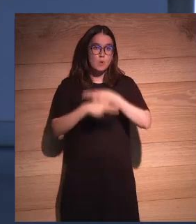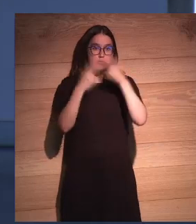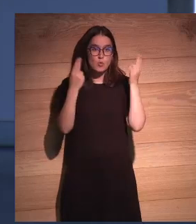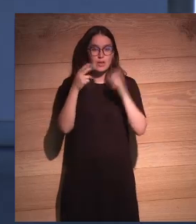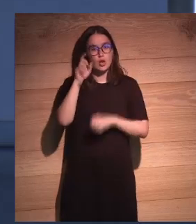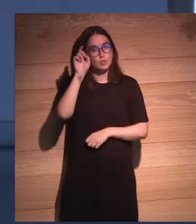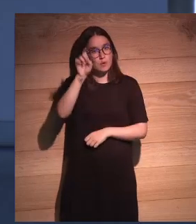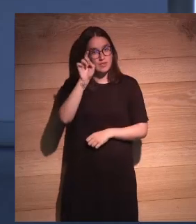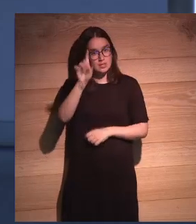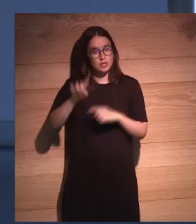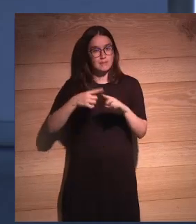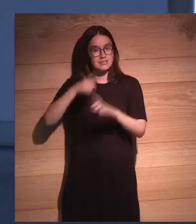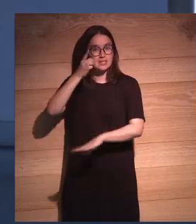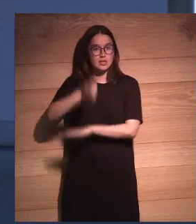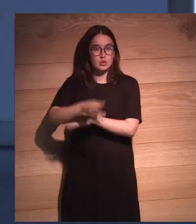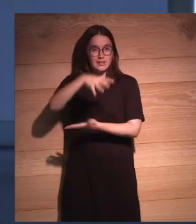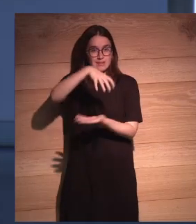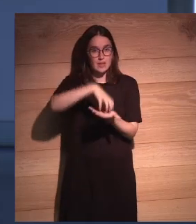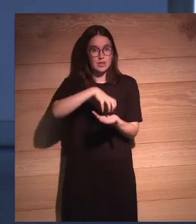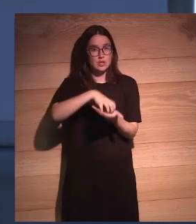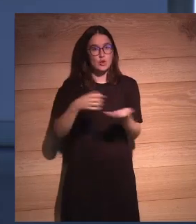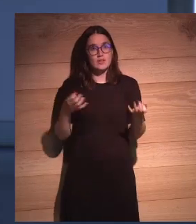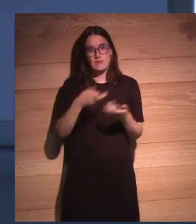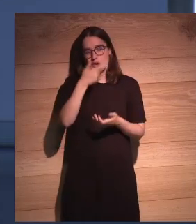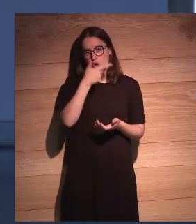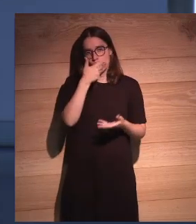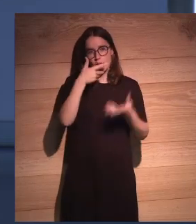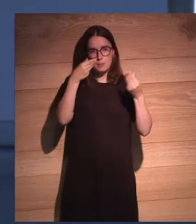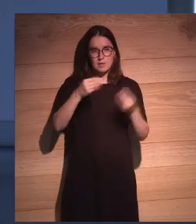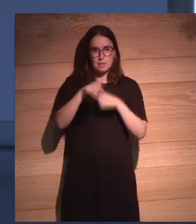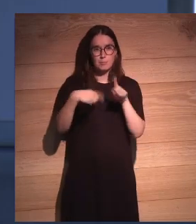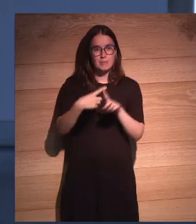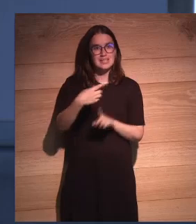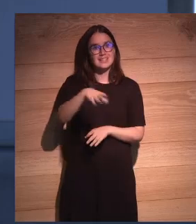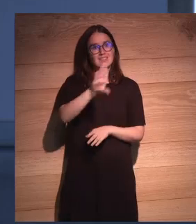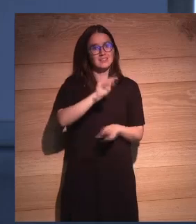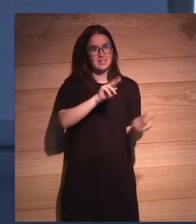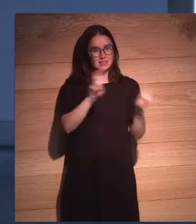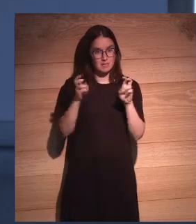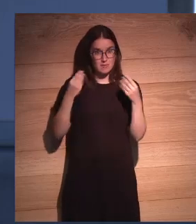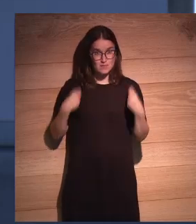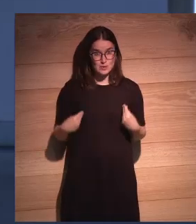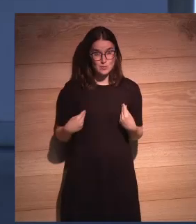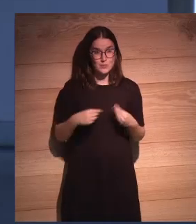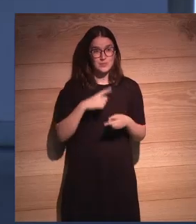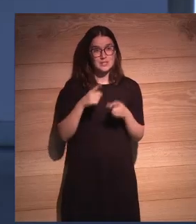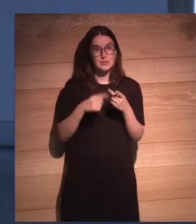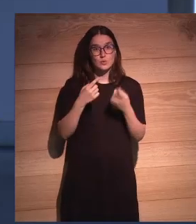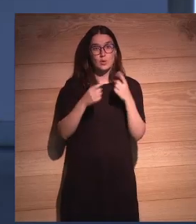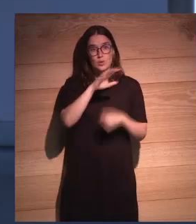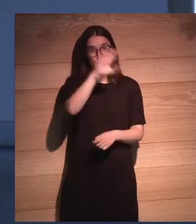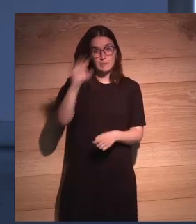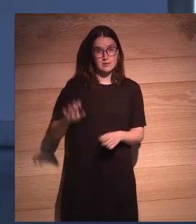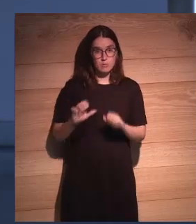los docentes y los directores de centro, tienen que conocer y entender sobre este tema. Segundo, algunos países